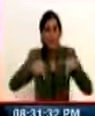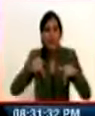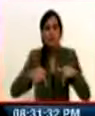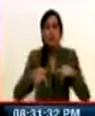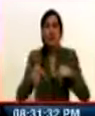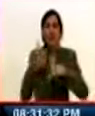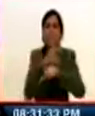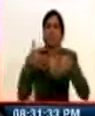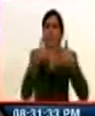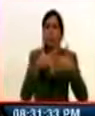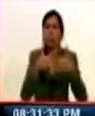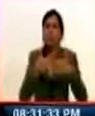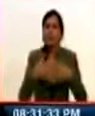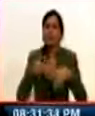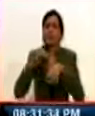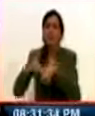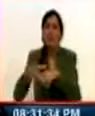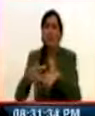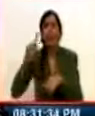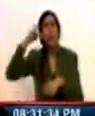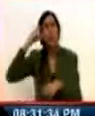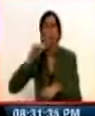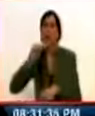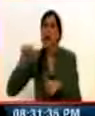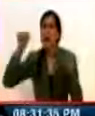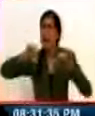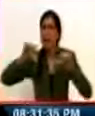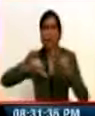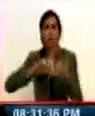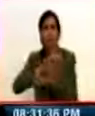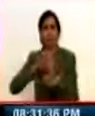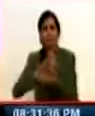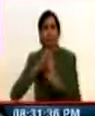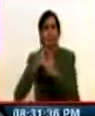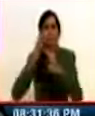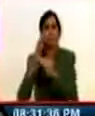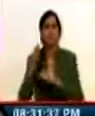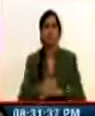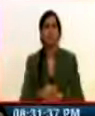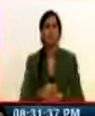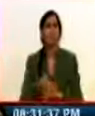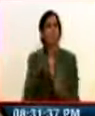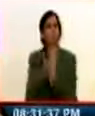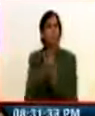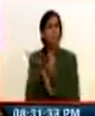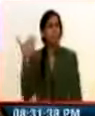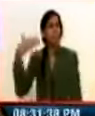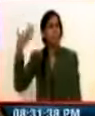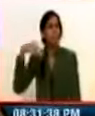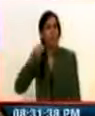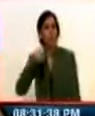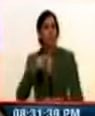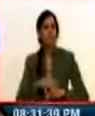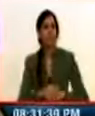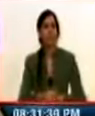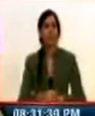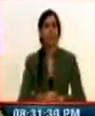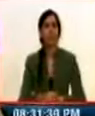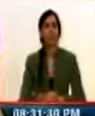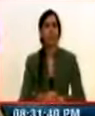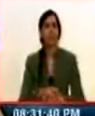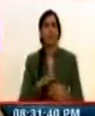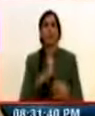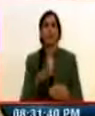imperialismo ha dejado en estas tierras. Recordamos los terribles sucesos del bombardeo al barrio